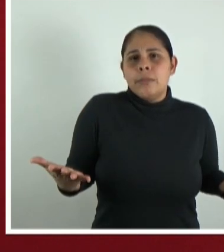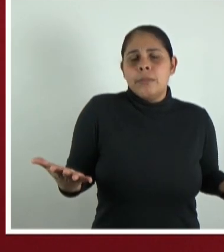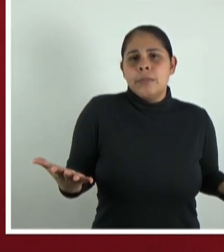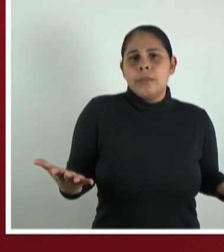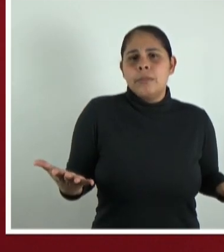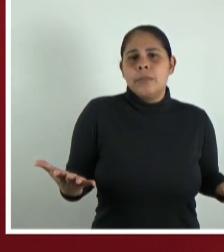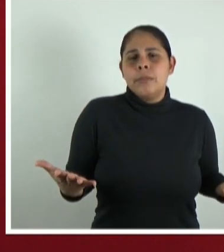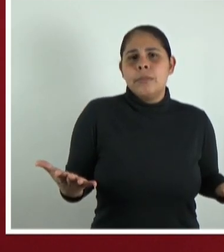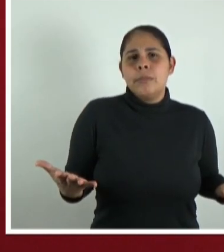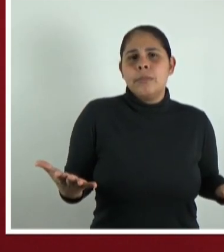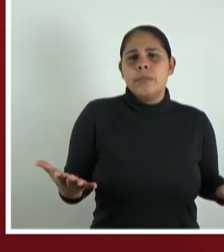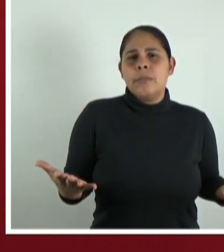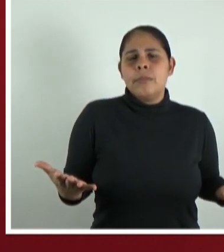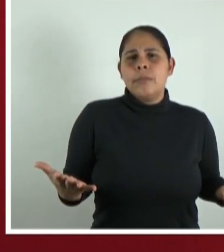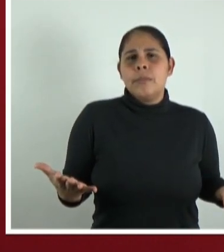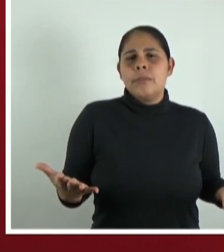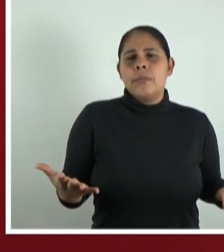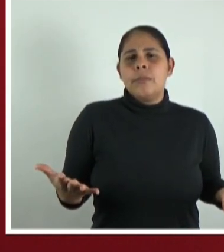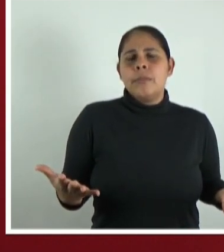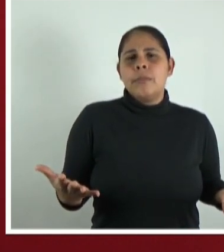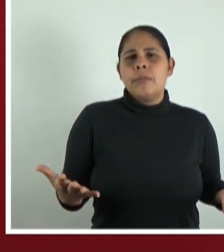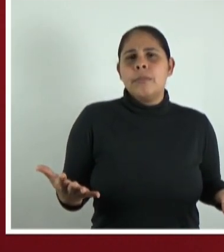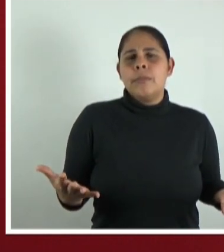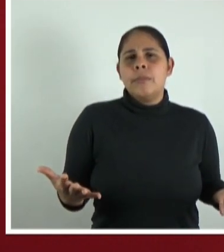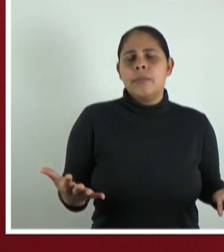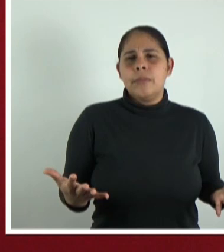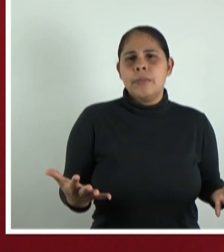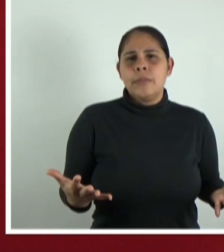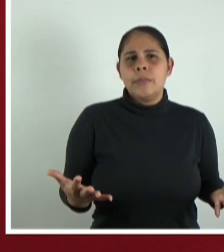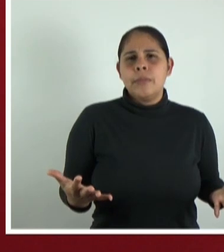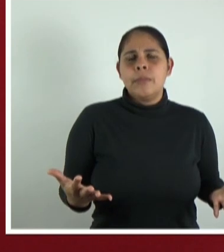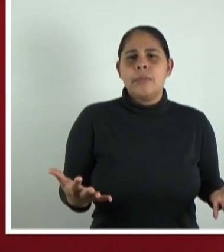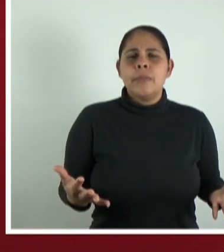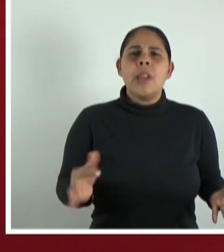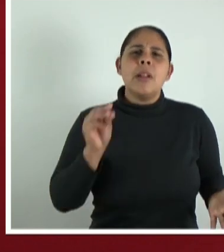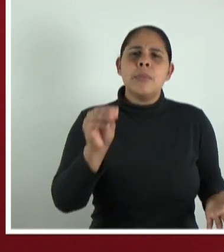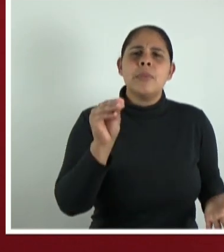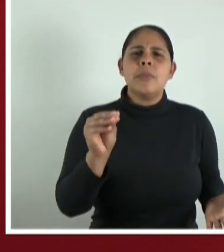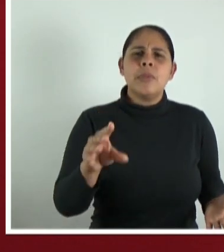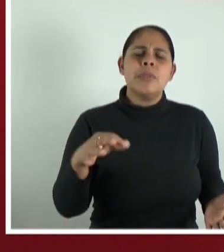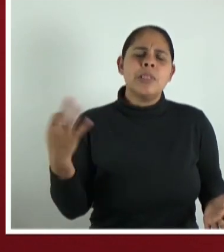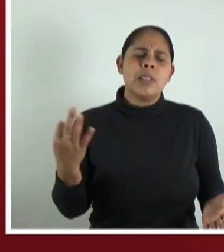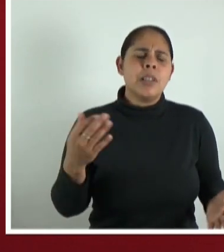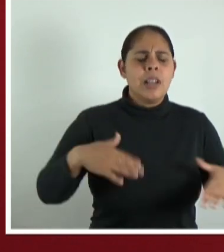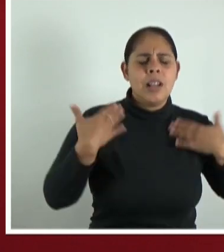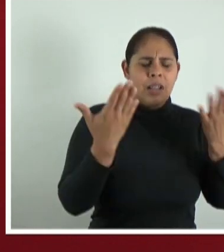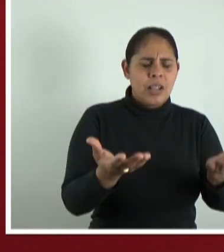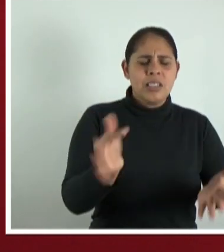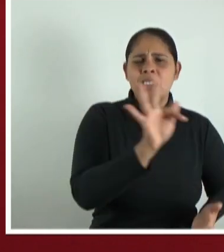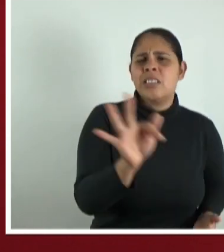qué es teológicamente, filosóficamente correcto. La pregunta es esta: